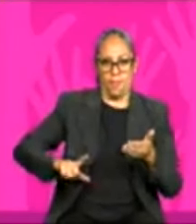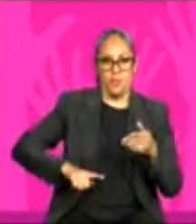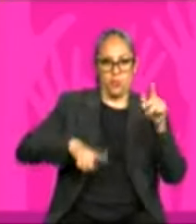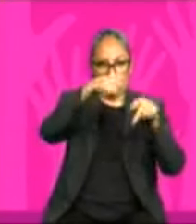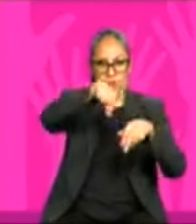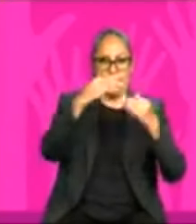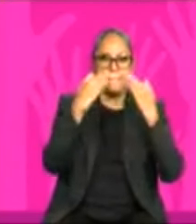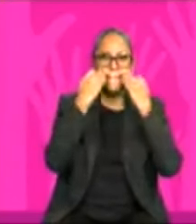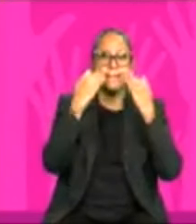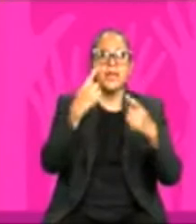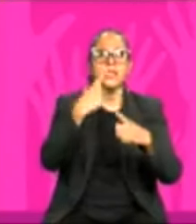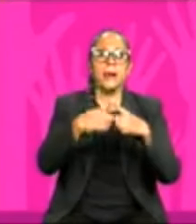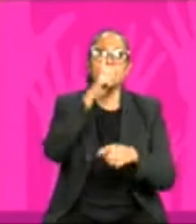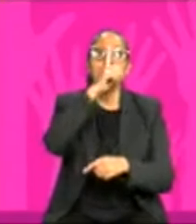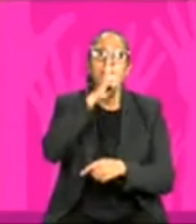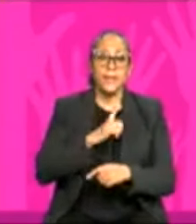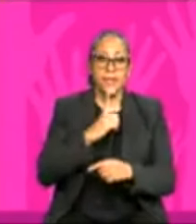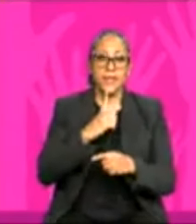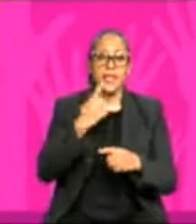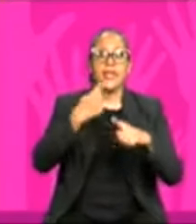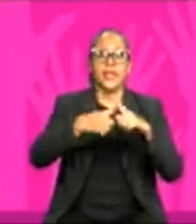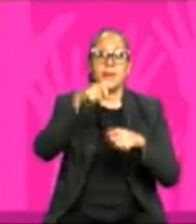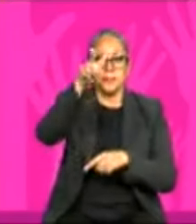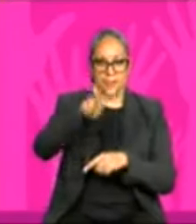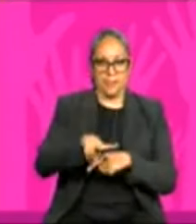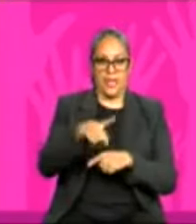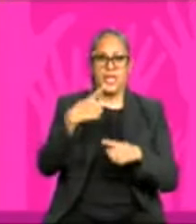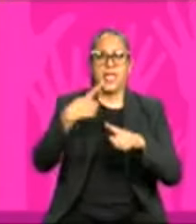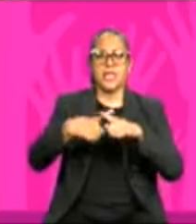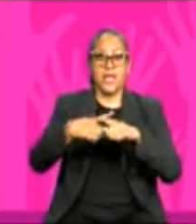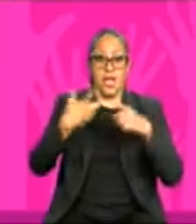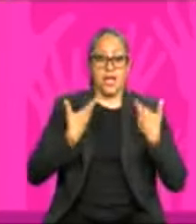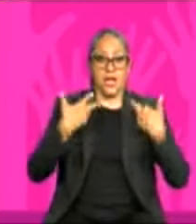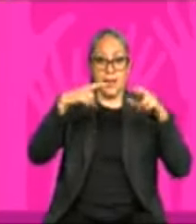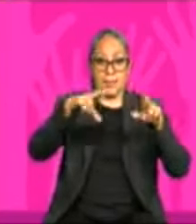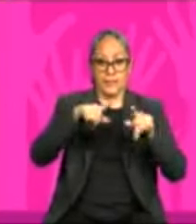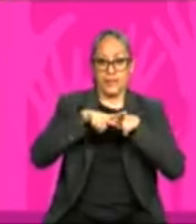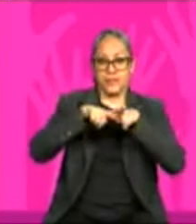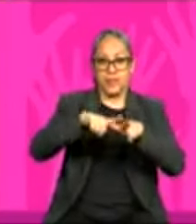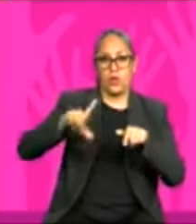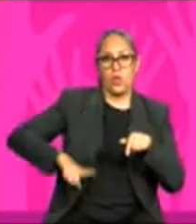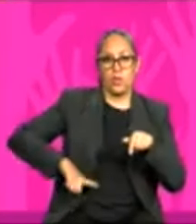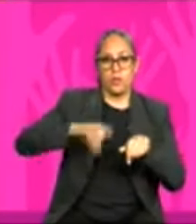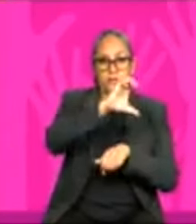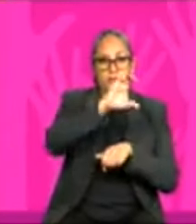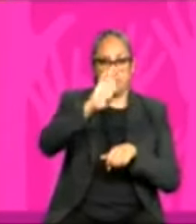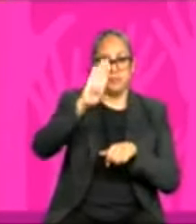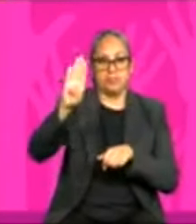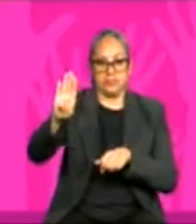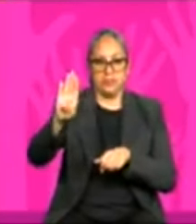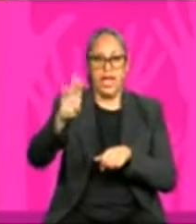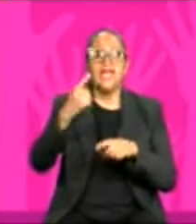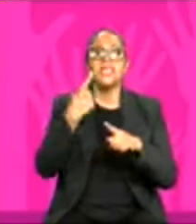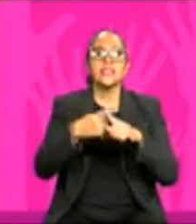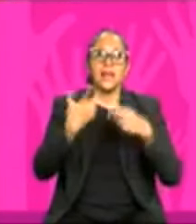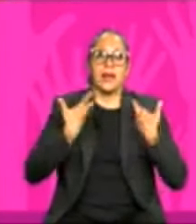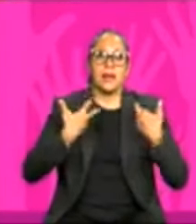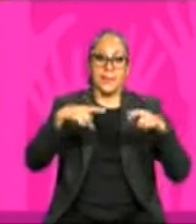miente y quién da la cara. Verán quién representa los intereses de Cuauhtémoc Blanco y quién representa el cambio que Morelos